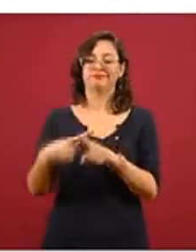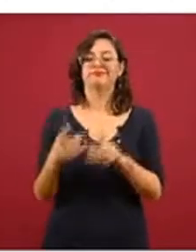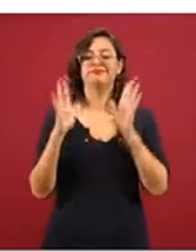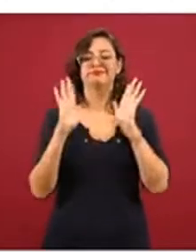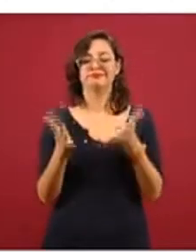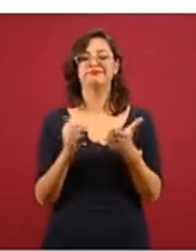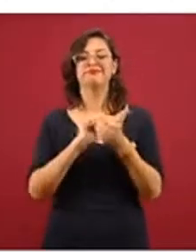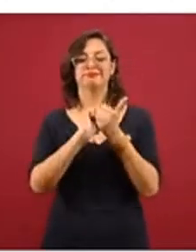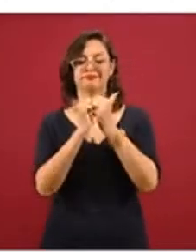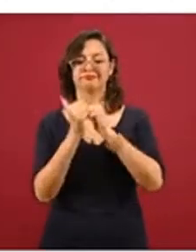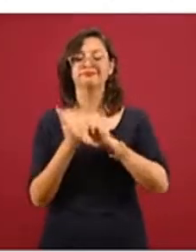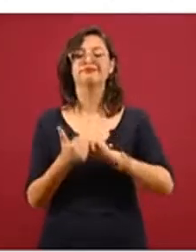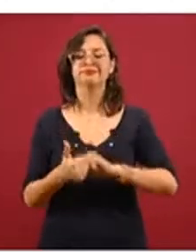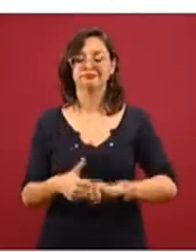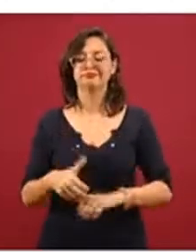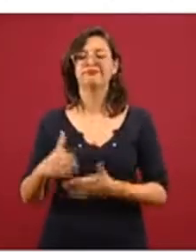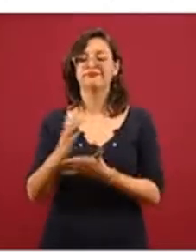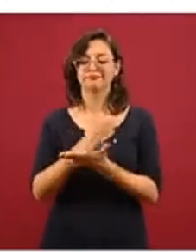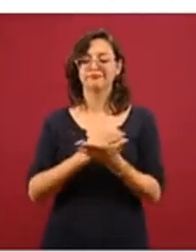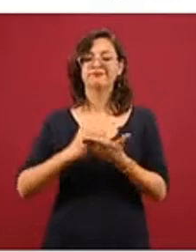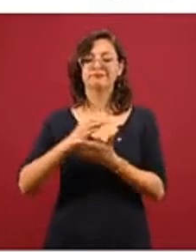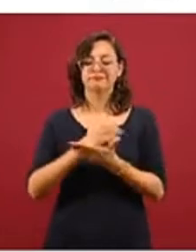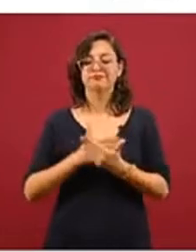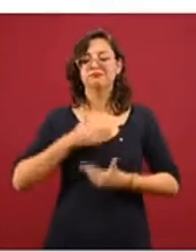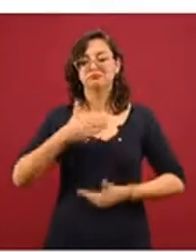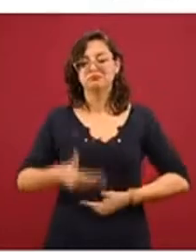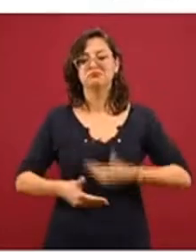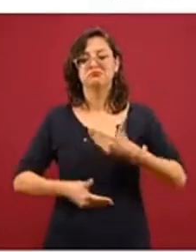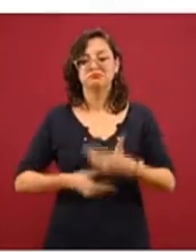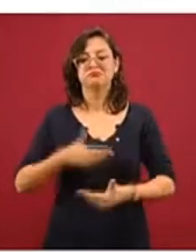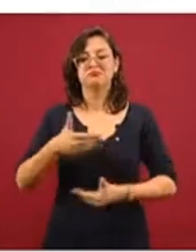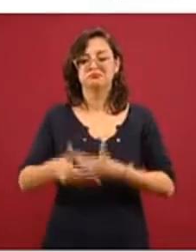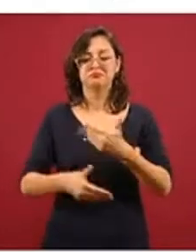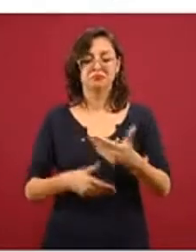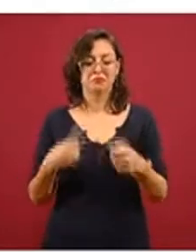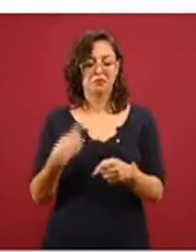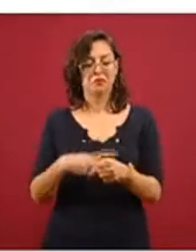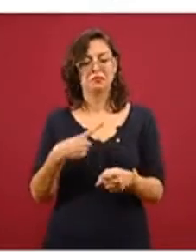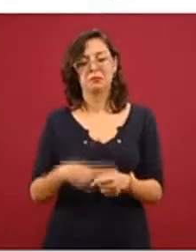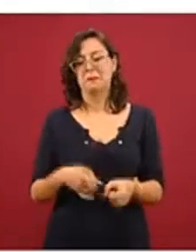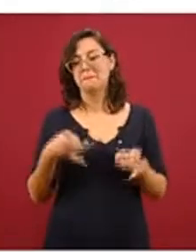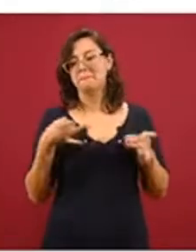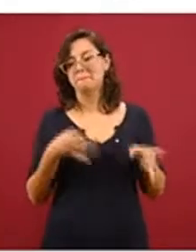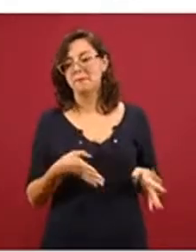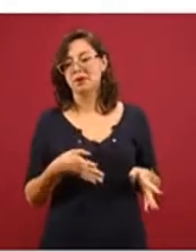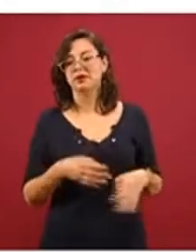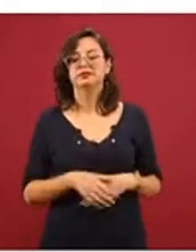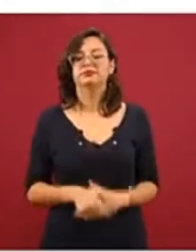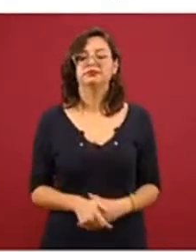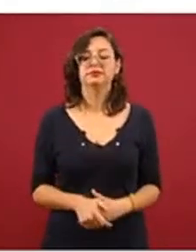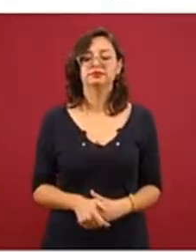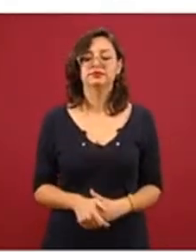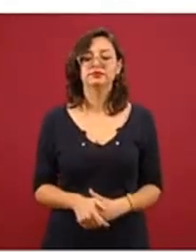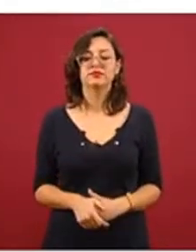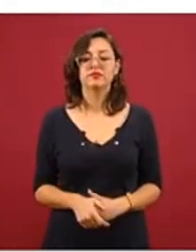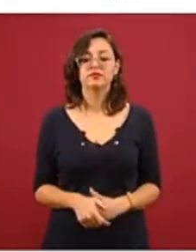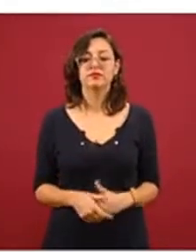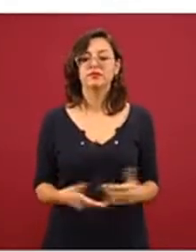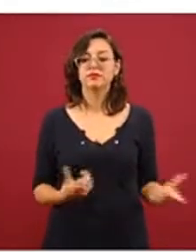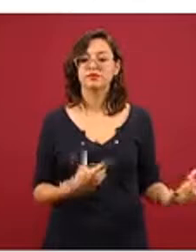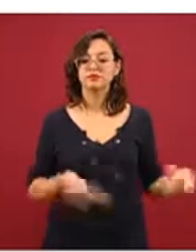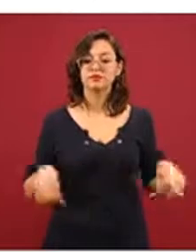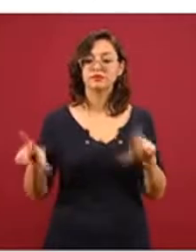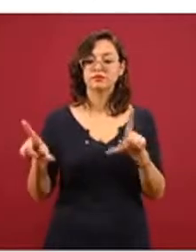casos confirmados, se van recuperando y van venciendo a la enfermedad. Veamos la siguiente grupo